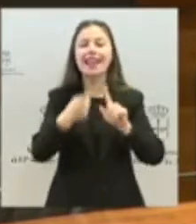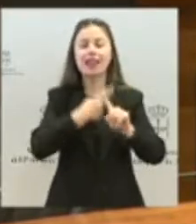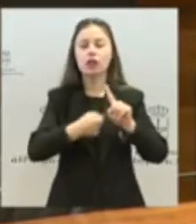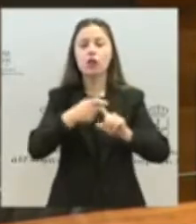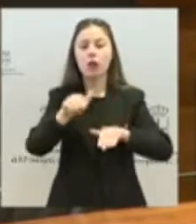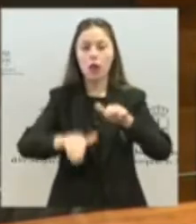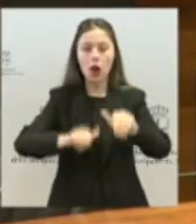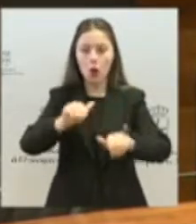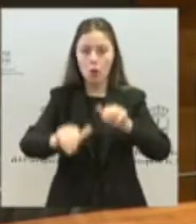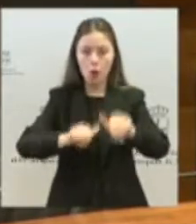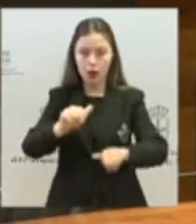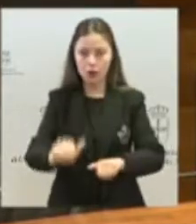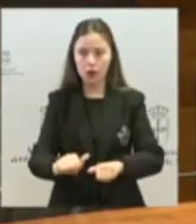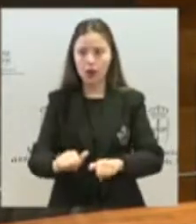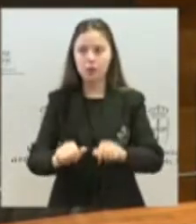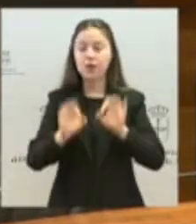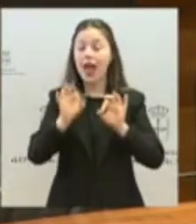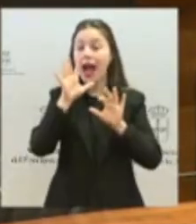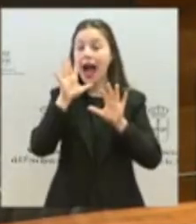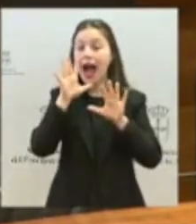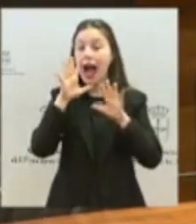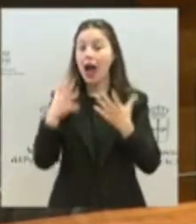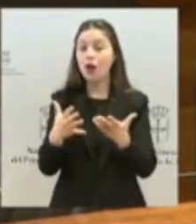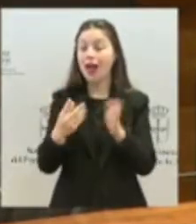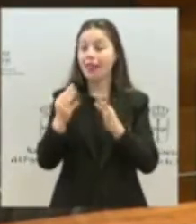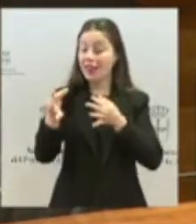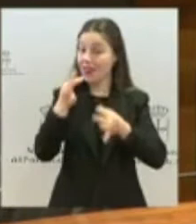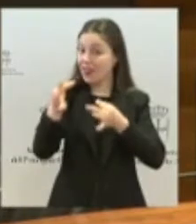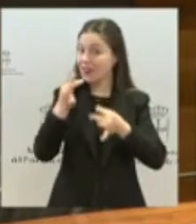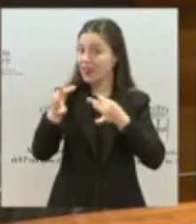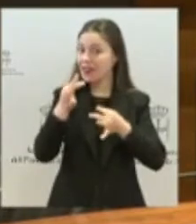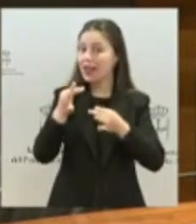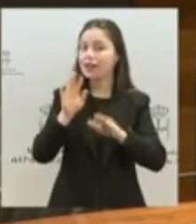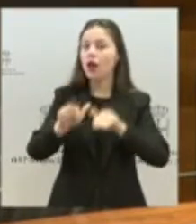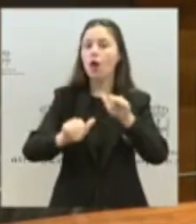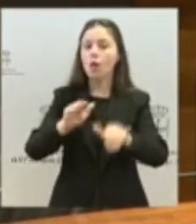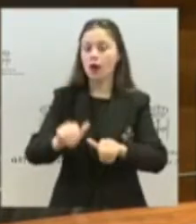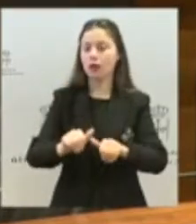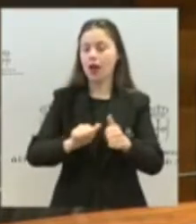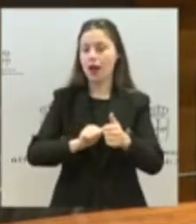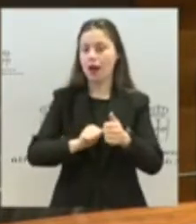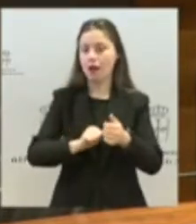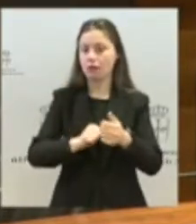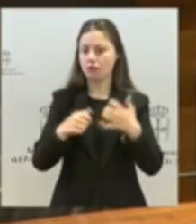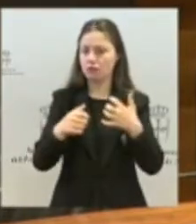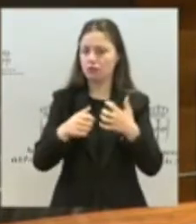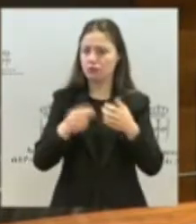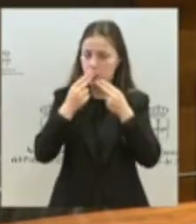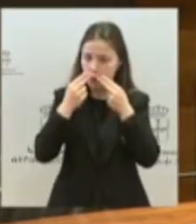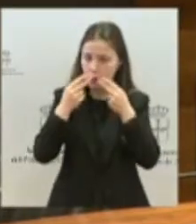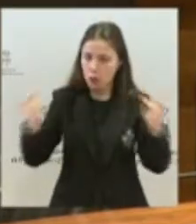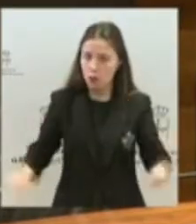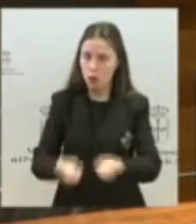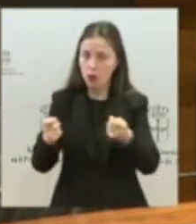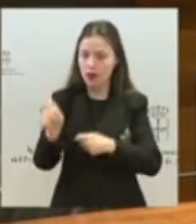se están ultimando los detalles de esta convocatoria que está previsto se publique en las próximas semanas. No obstante, existe